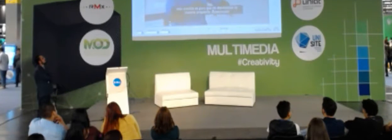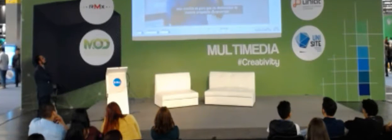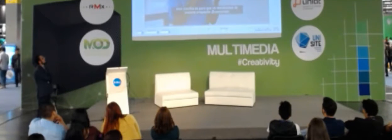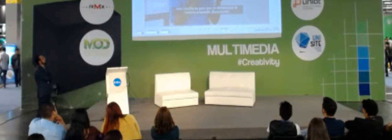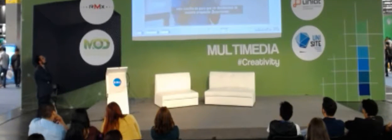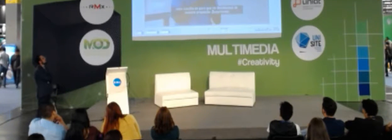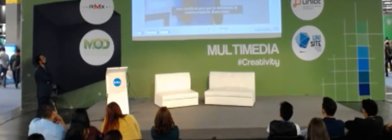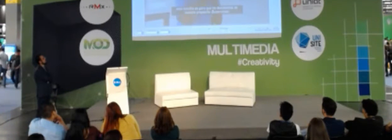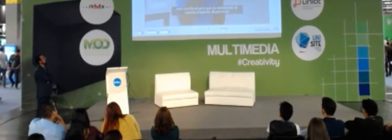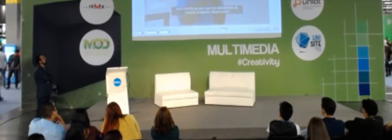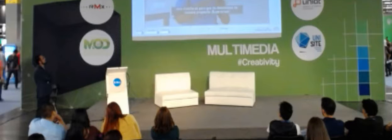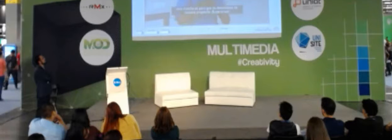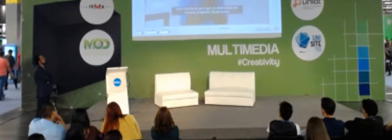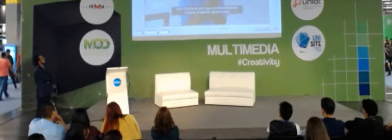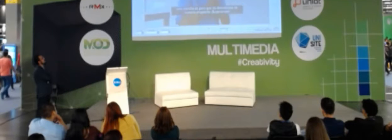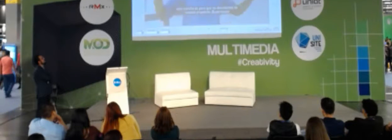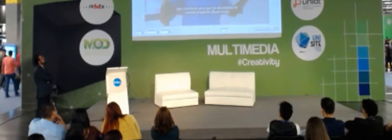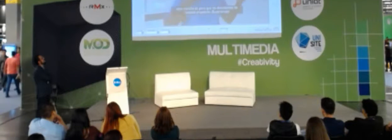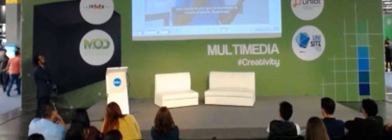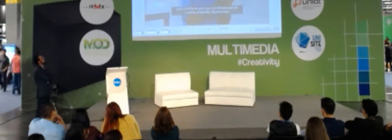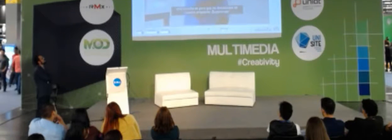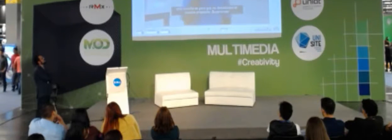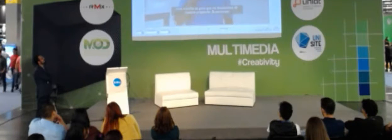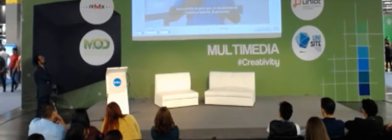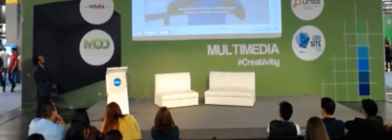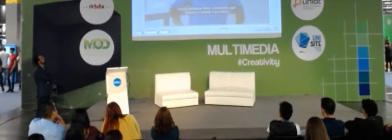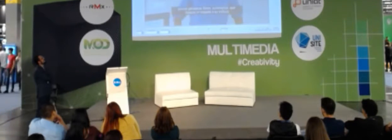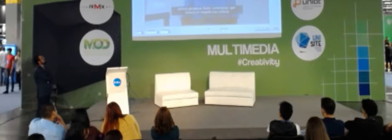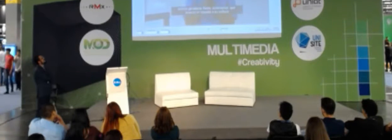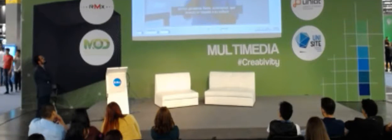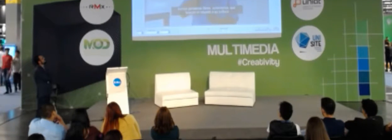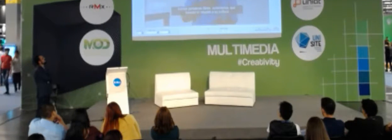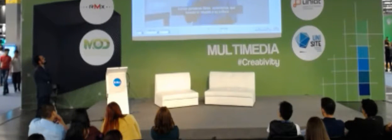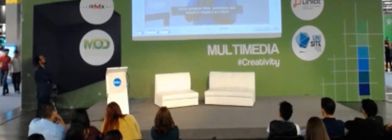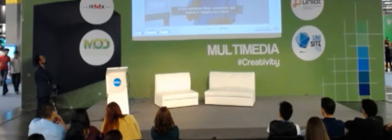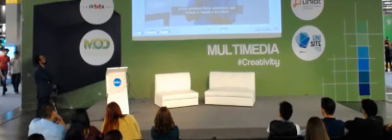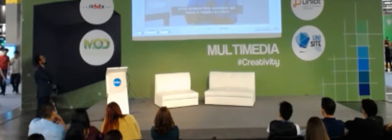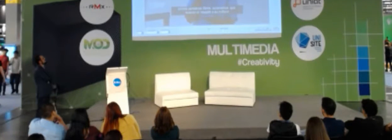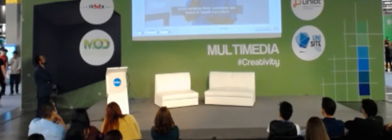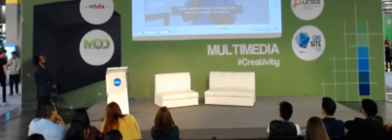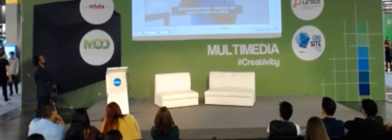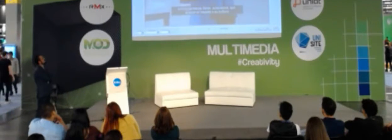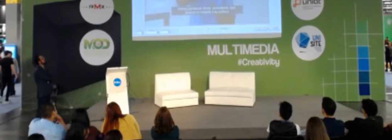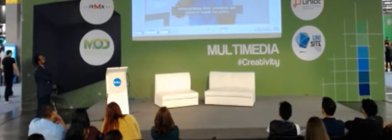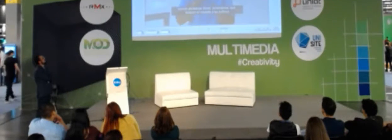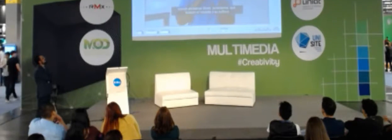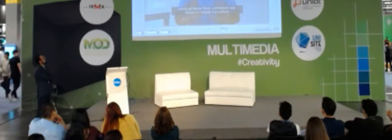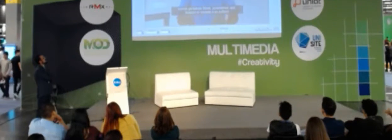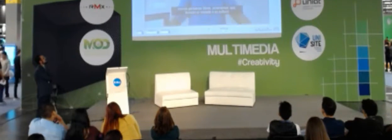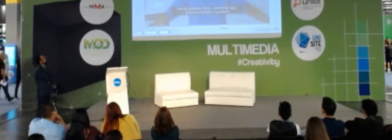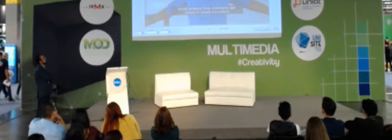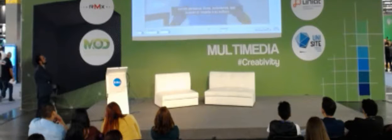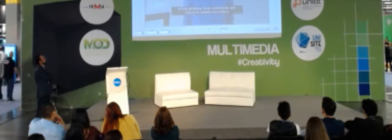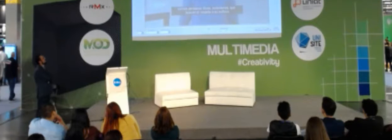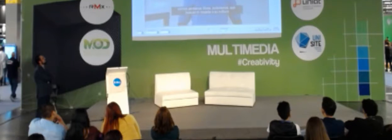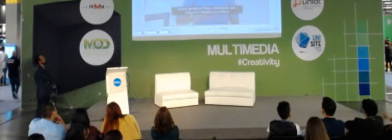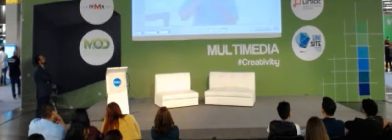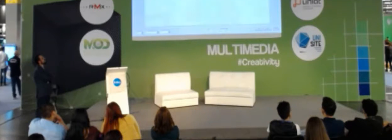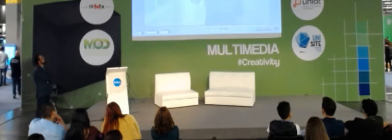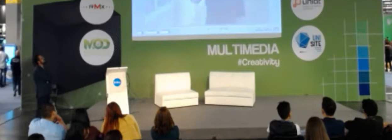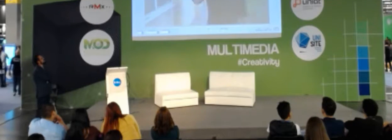es para que no desistamos de nuestro propósito, superarnos. Somos personas libres, autónomas, que buscan el respeto a su